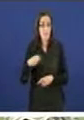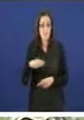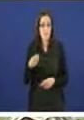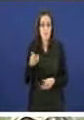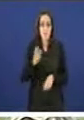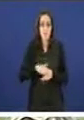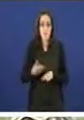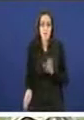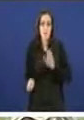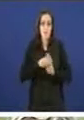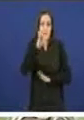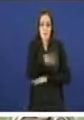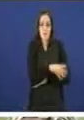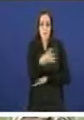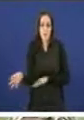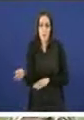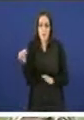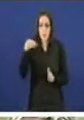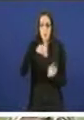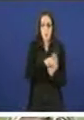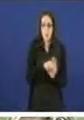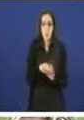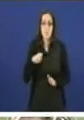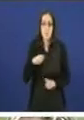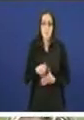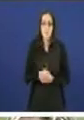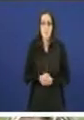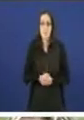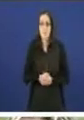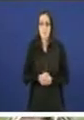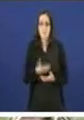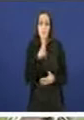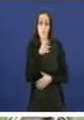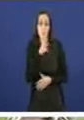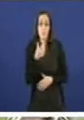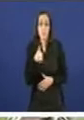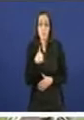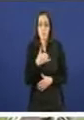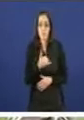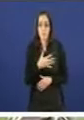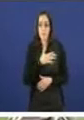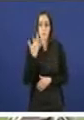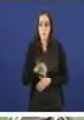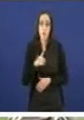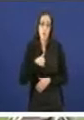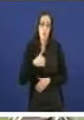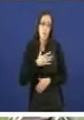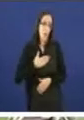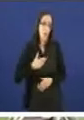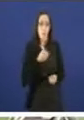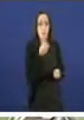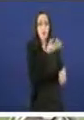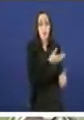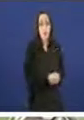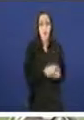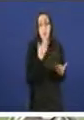extraescolares que estiver, complementarias que estiveran perdón, dentro do calendario escolar, xa que teño pois, a posibilidade de decirlo en persoa, pois, quero